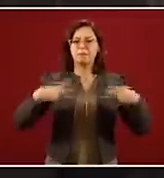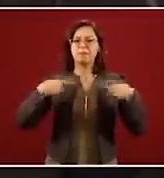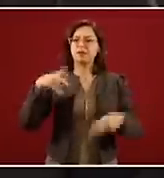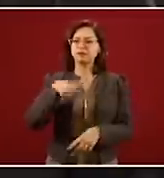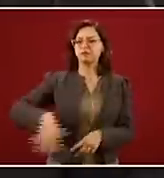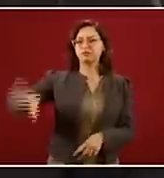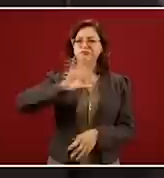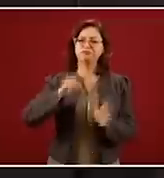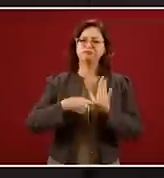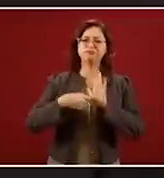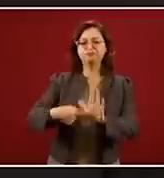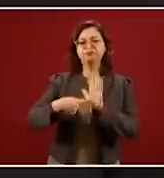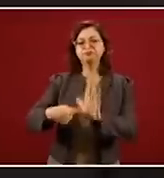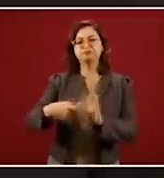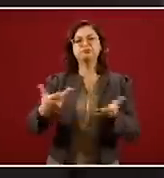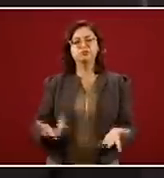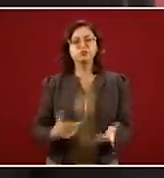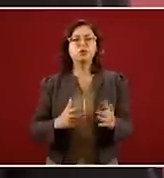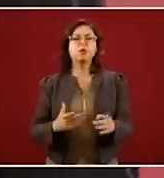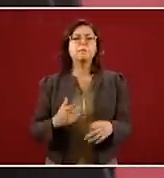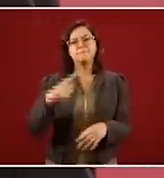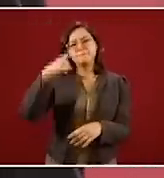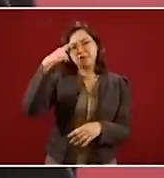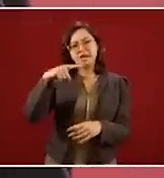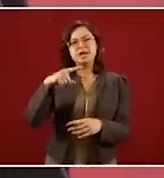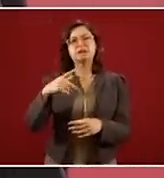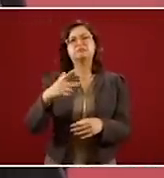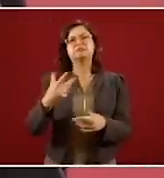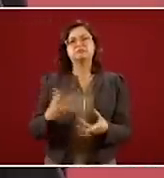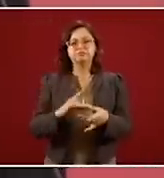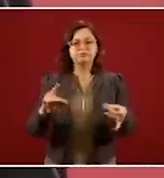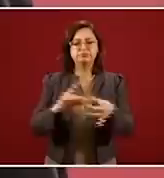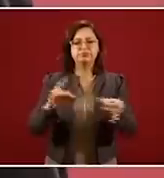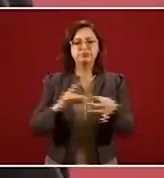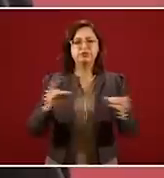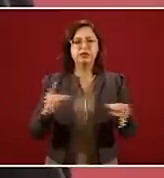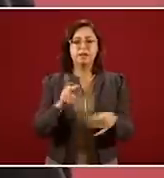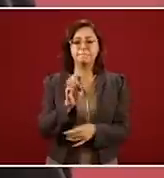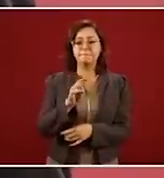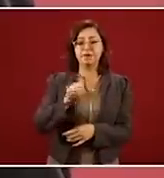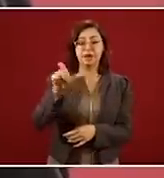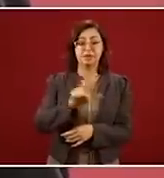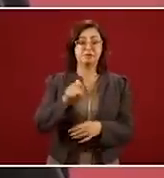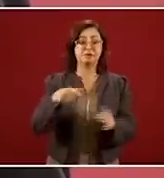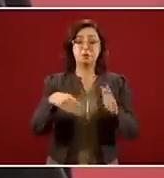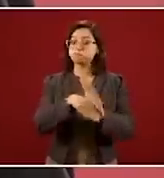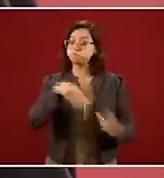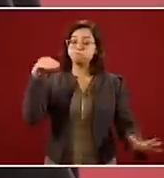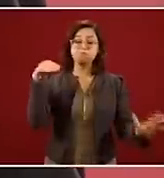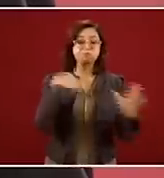cómo estamos levantando de la quiebra a Pemex,